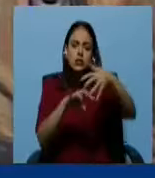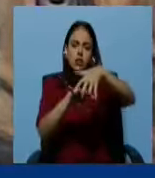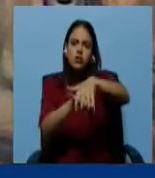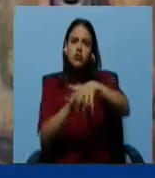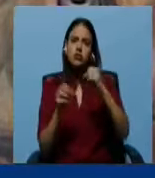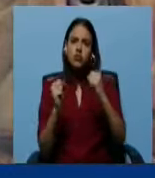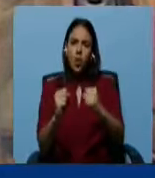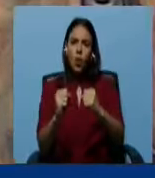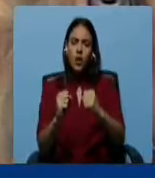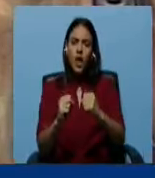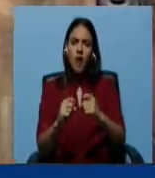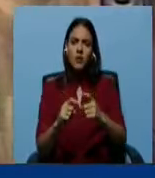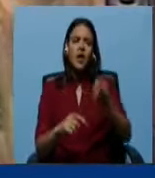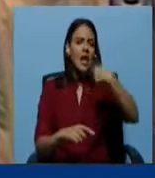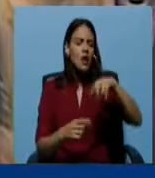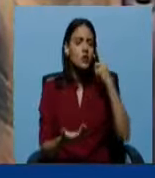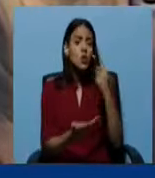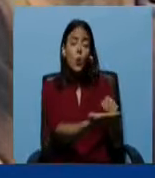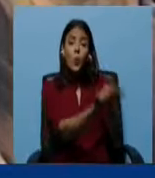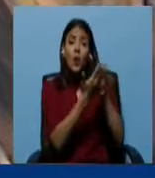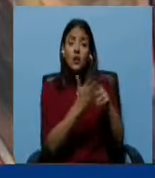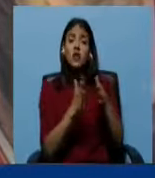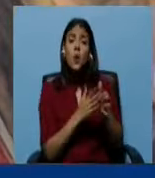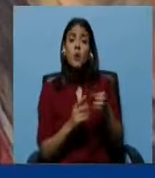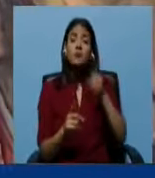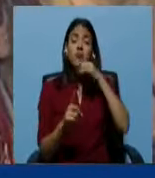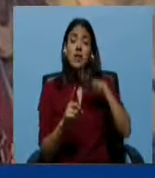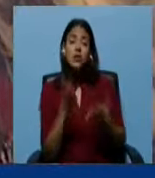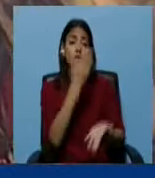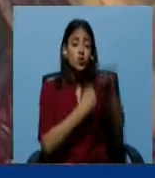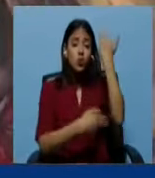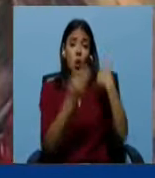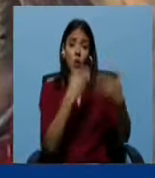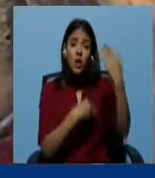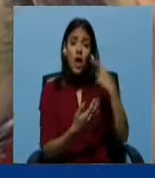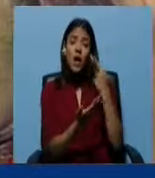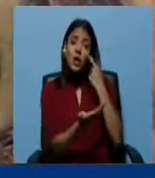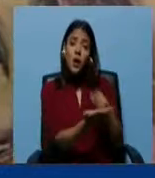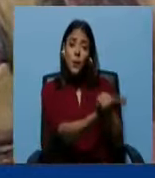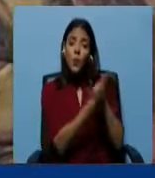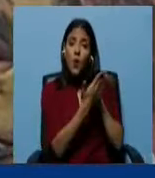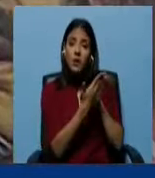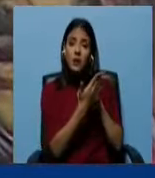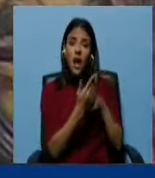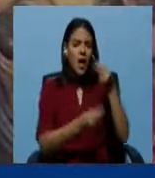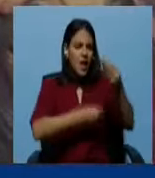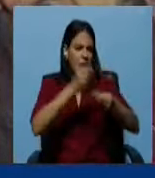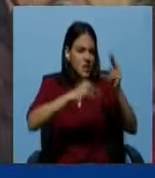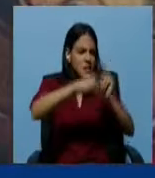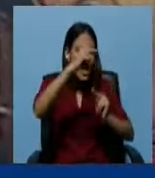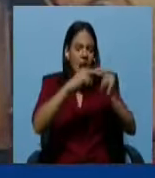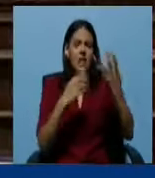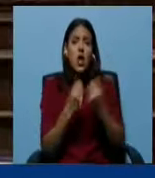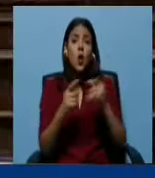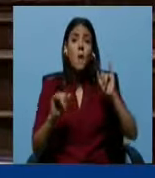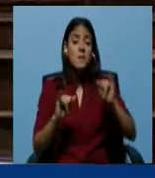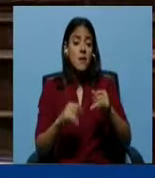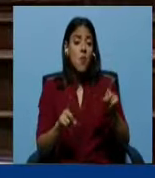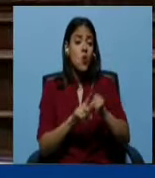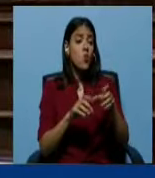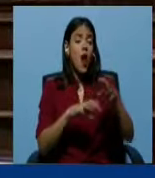El bloque histórico que pudiéramos llamar con ese concepto que se conformó alrededor del Ejército